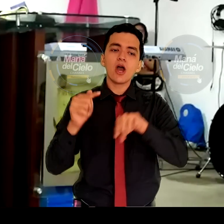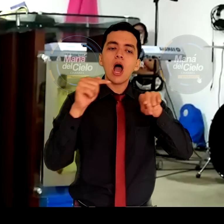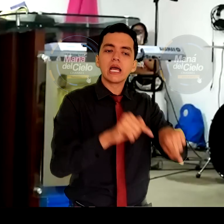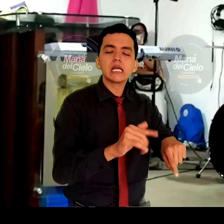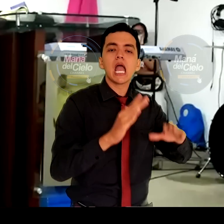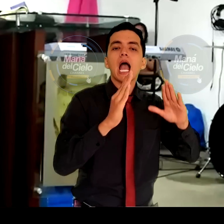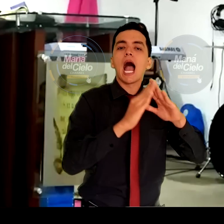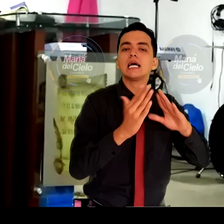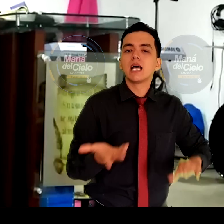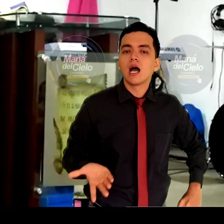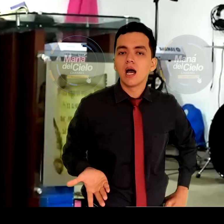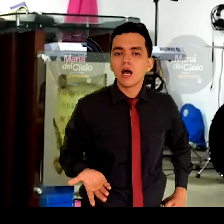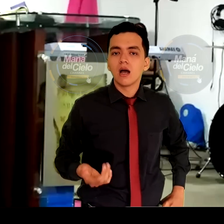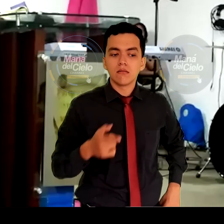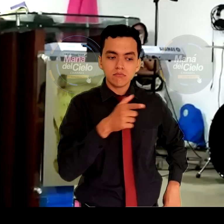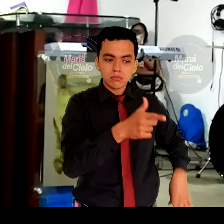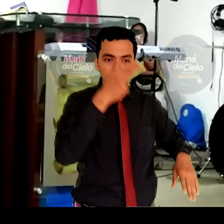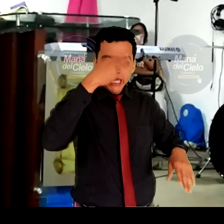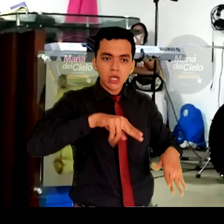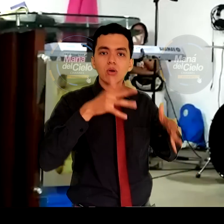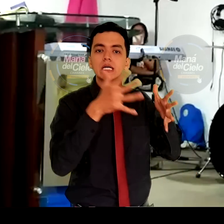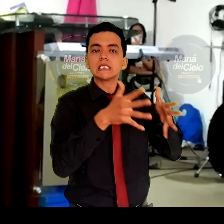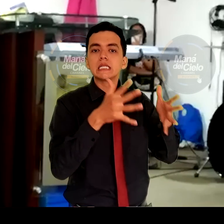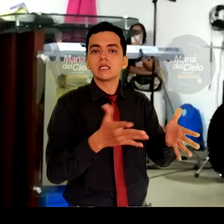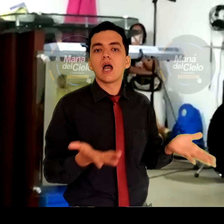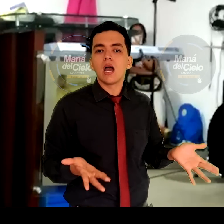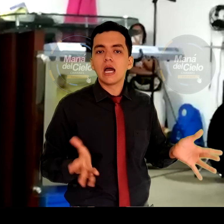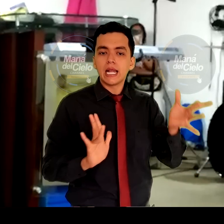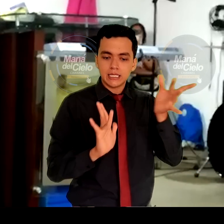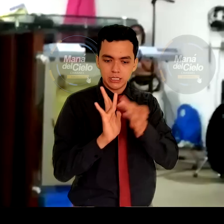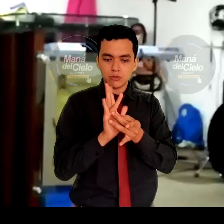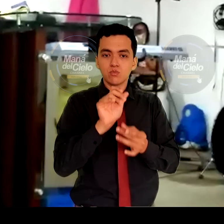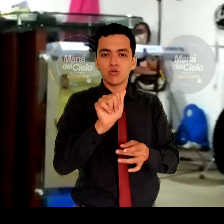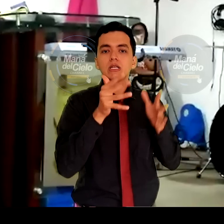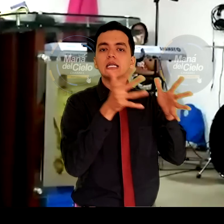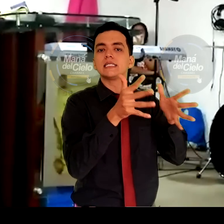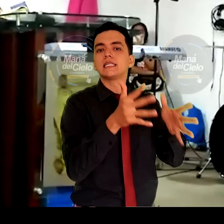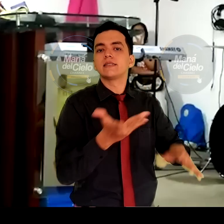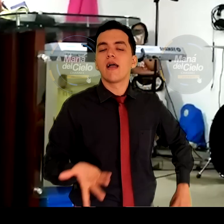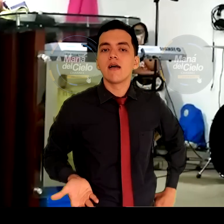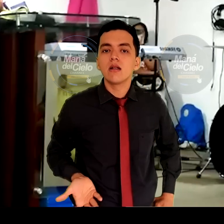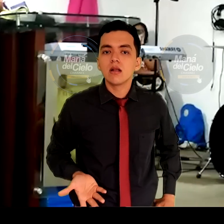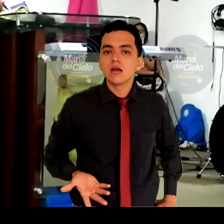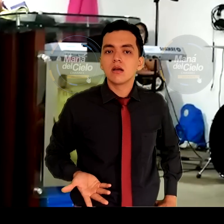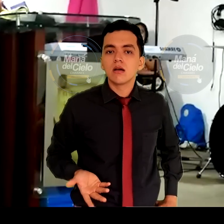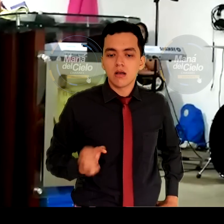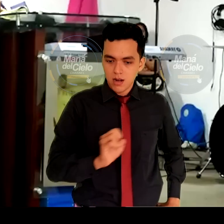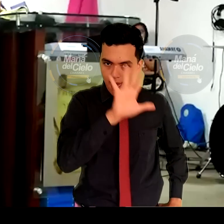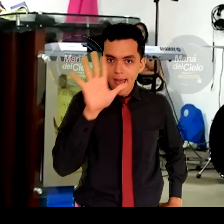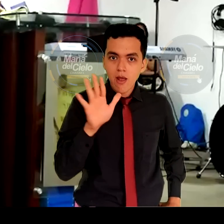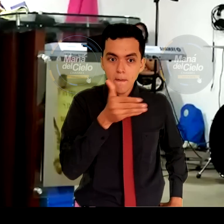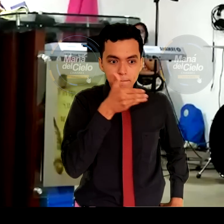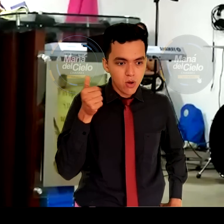familia. Alabanzas al Señor. Los mejores mensajes los tiene que escuchar la familia.